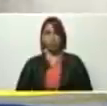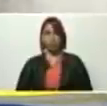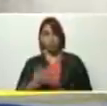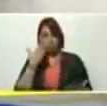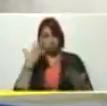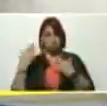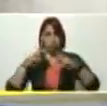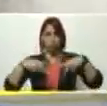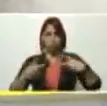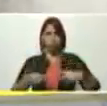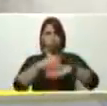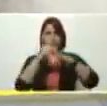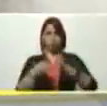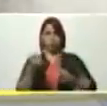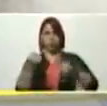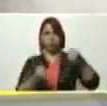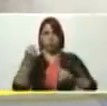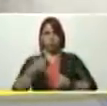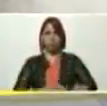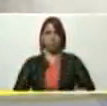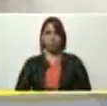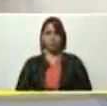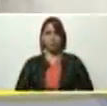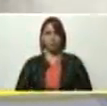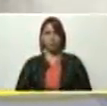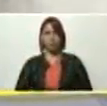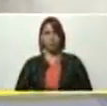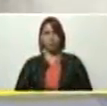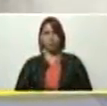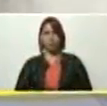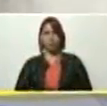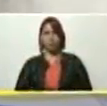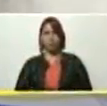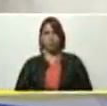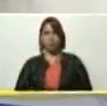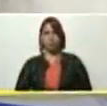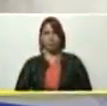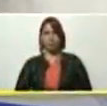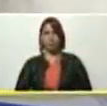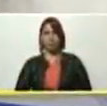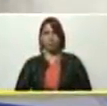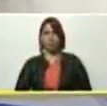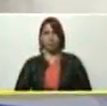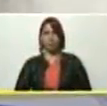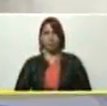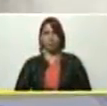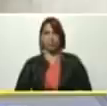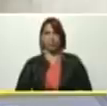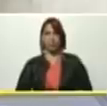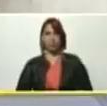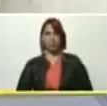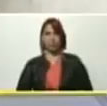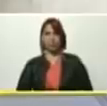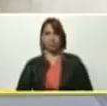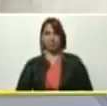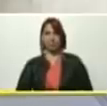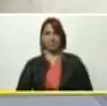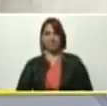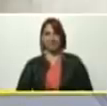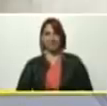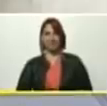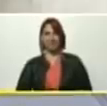Velázquez Araguayán, nuevo ministro del Poder Popular para el Transporte. Y por último,